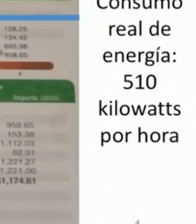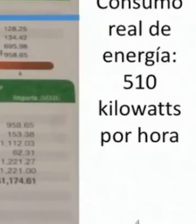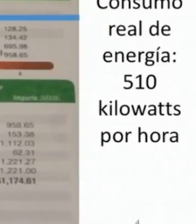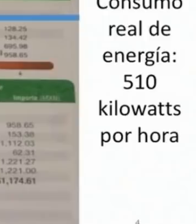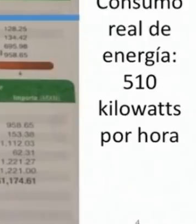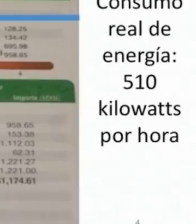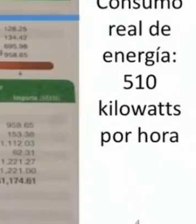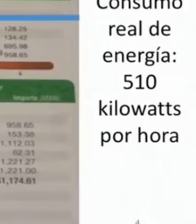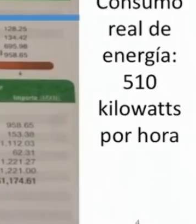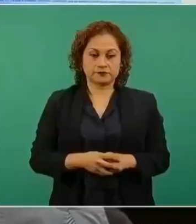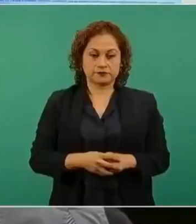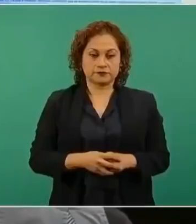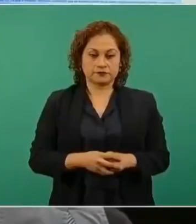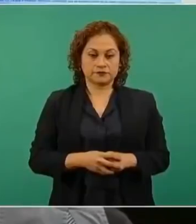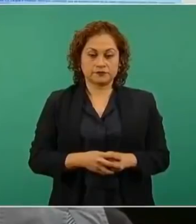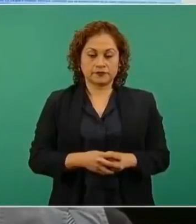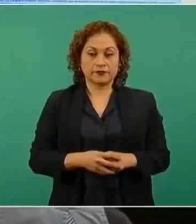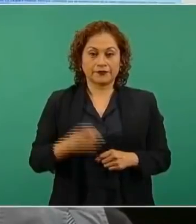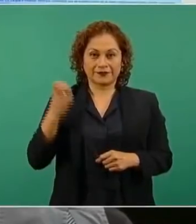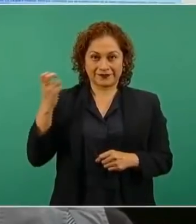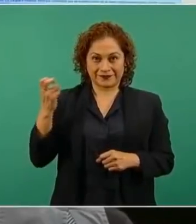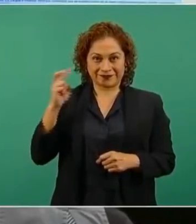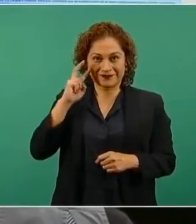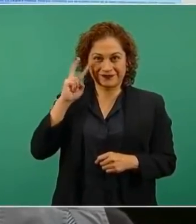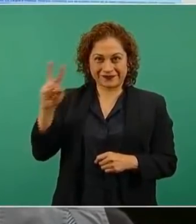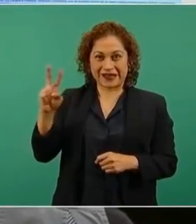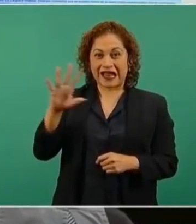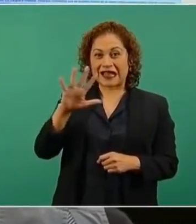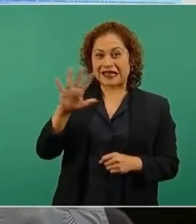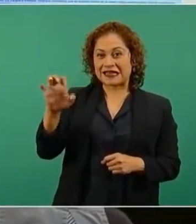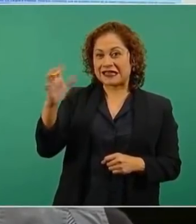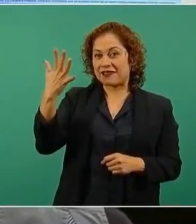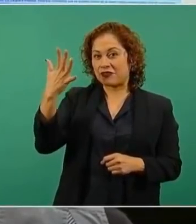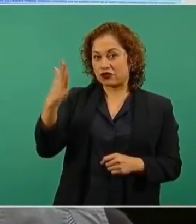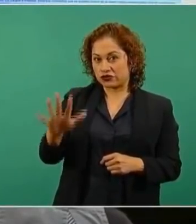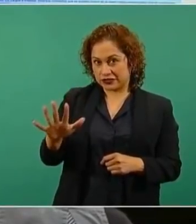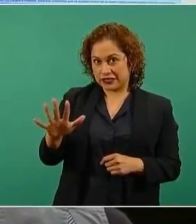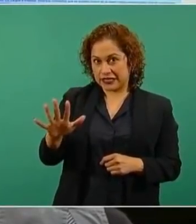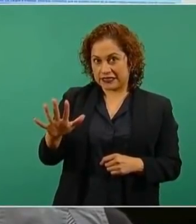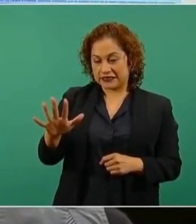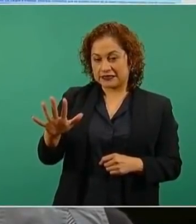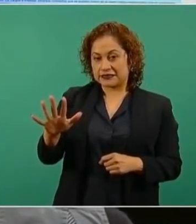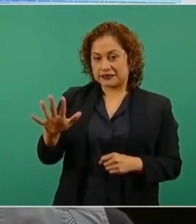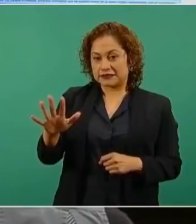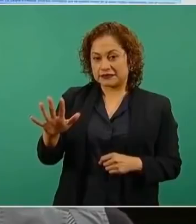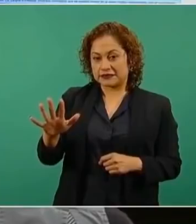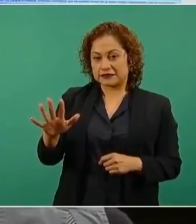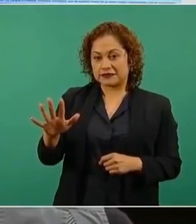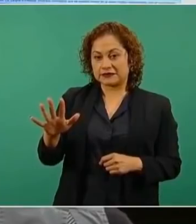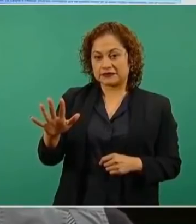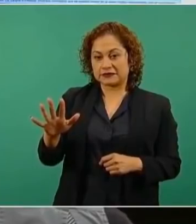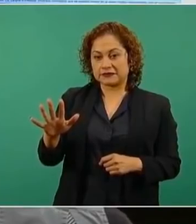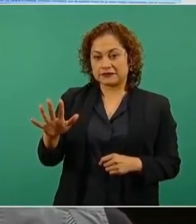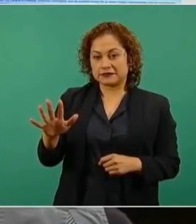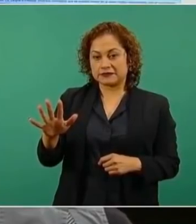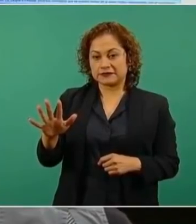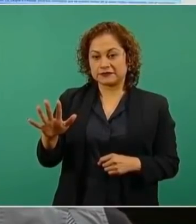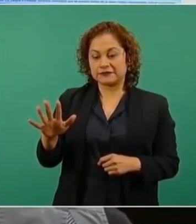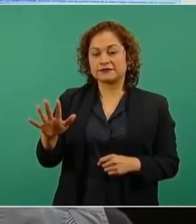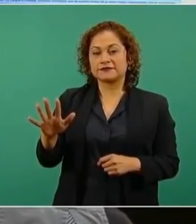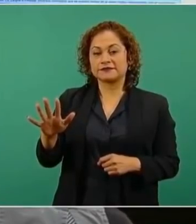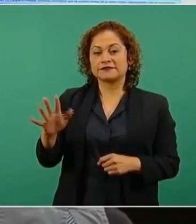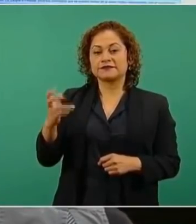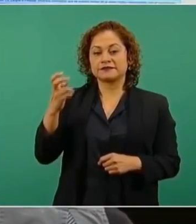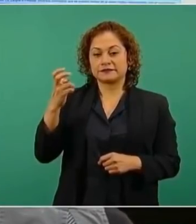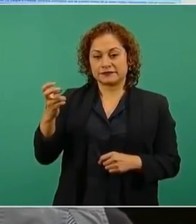510 es lo que se está pagando, ¿no? O la relación, digamos, de 1,174 a los